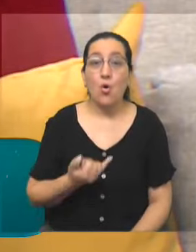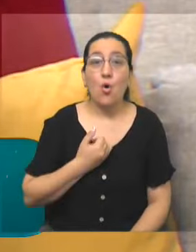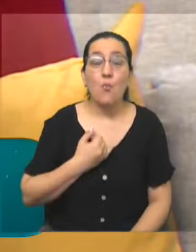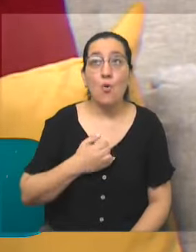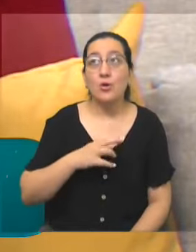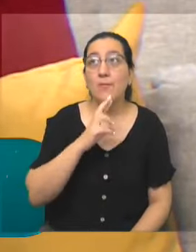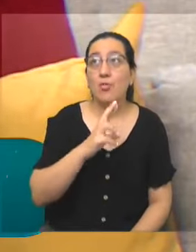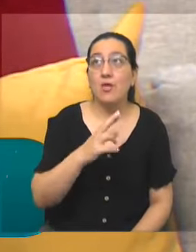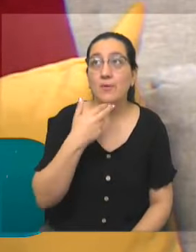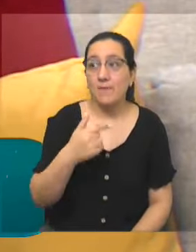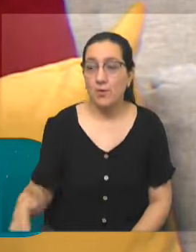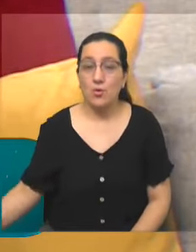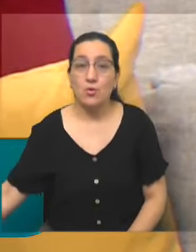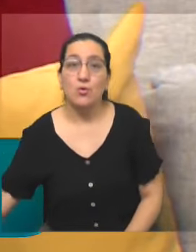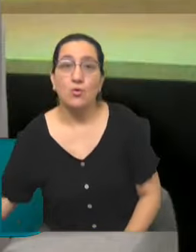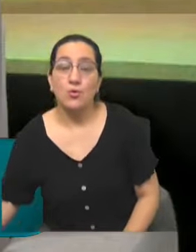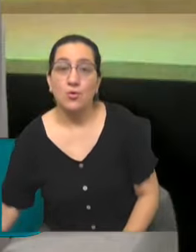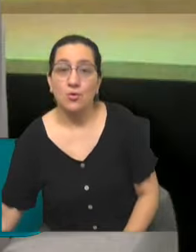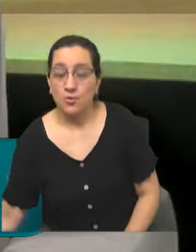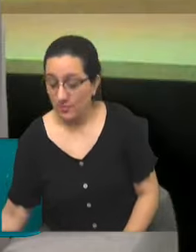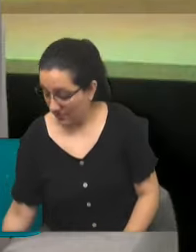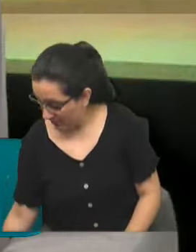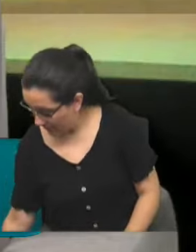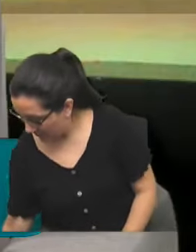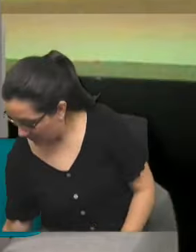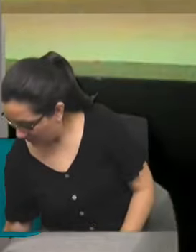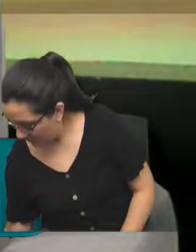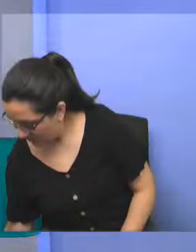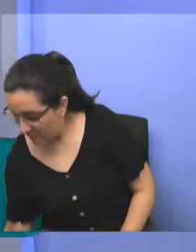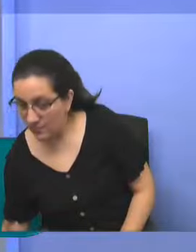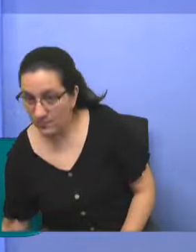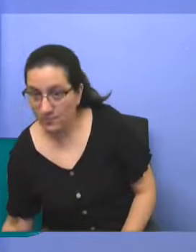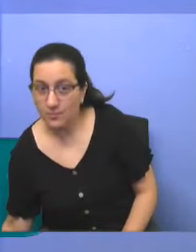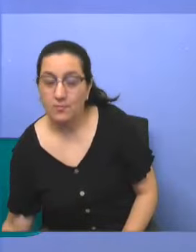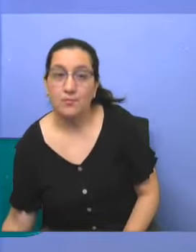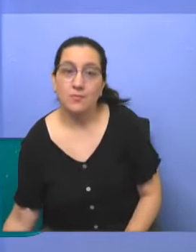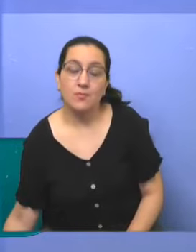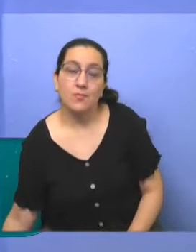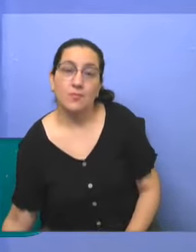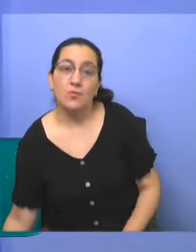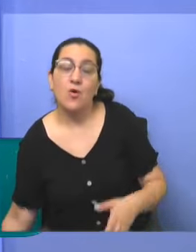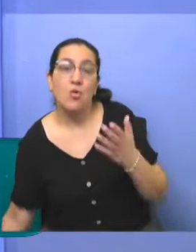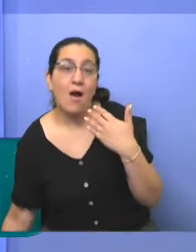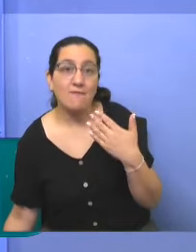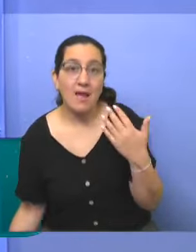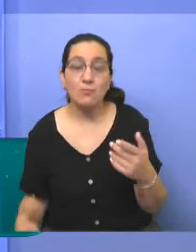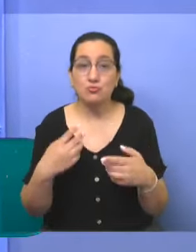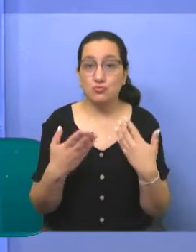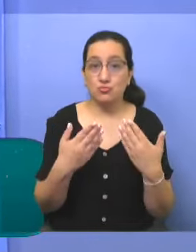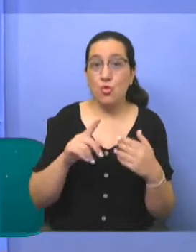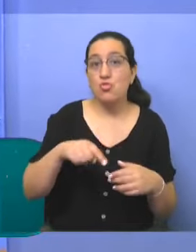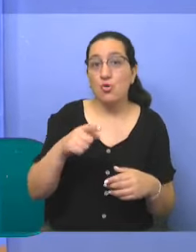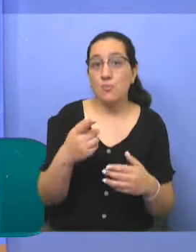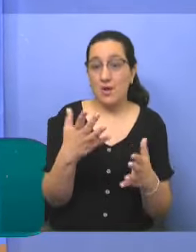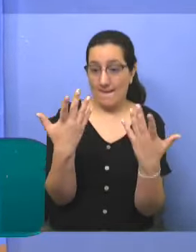responder con una propuesta. Lo hacen todos. ¿Dónde poner las manos a la hora de hablar? Eso se estudia. ¿Dónde Ahí poner está. Los ojos? A la... Todo